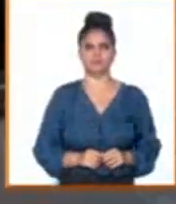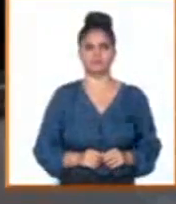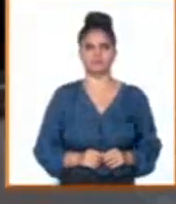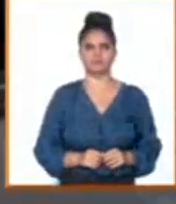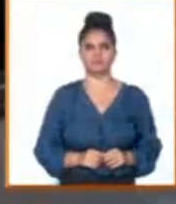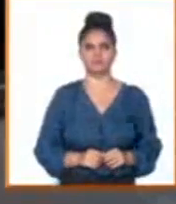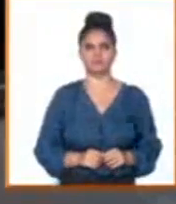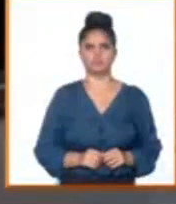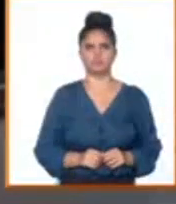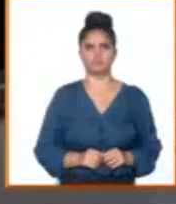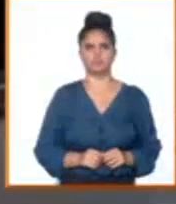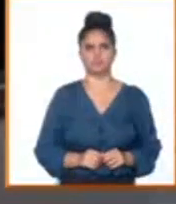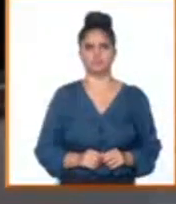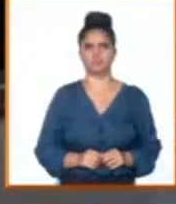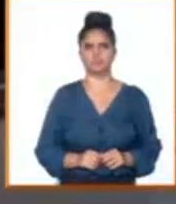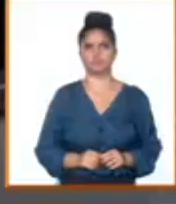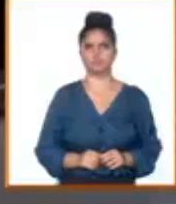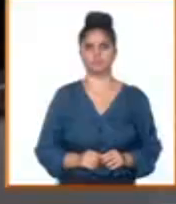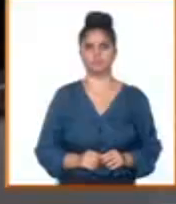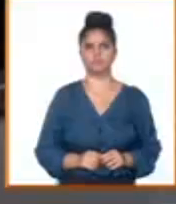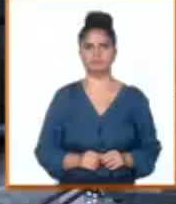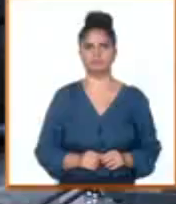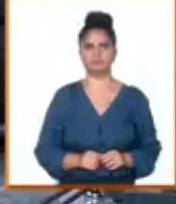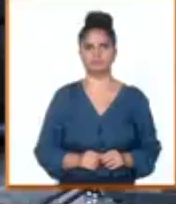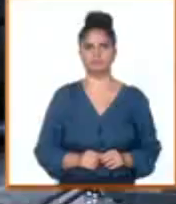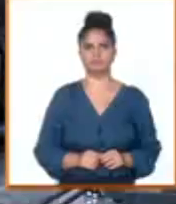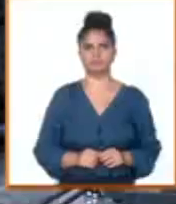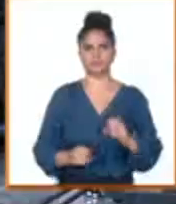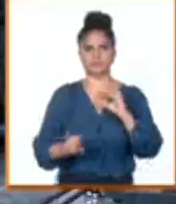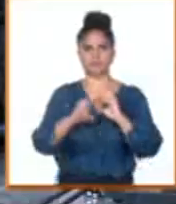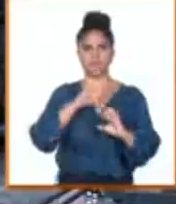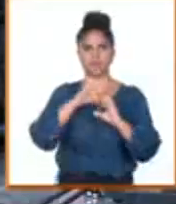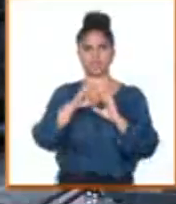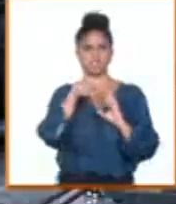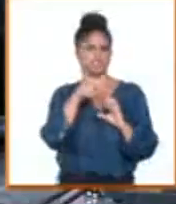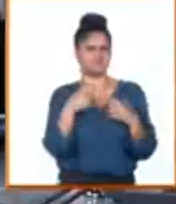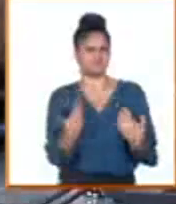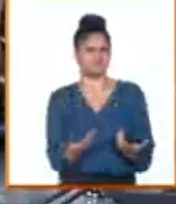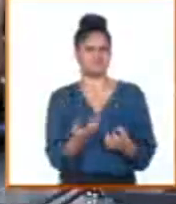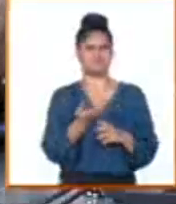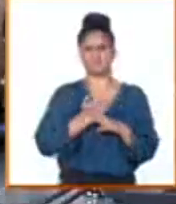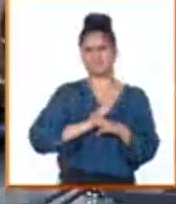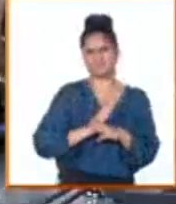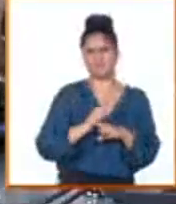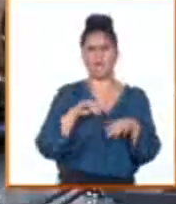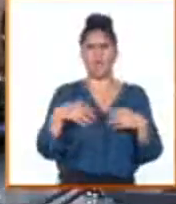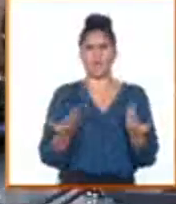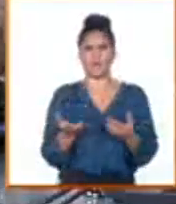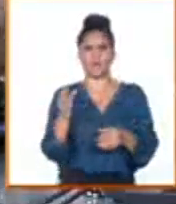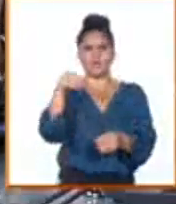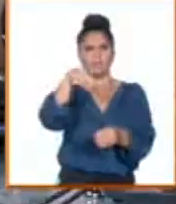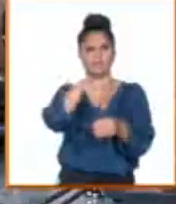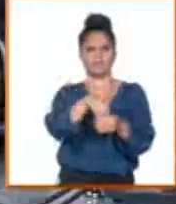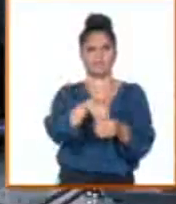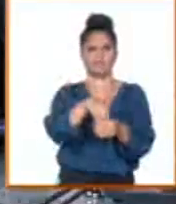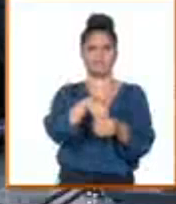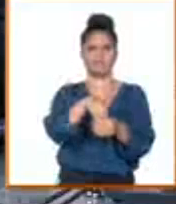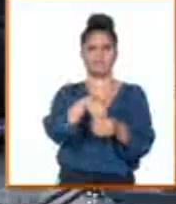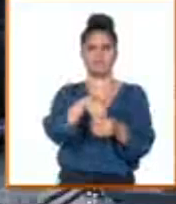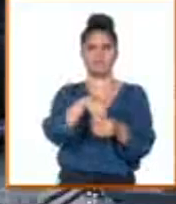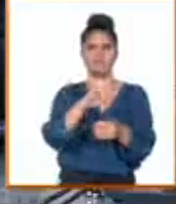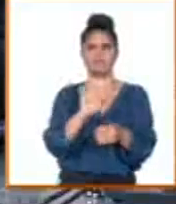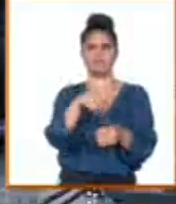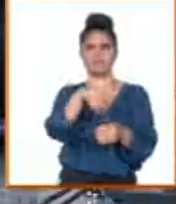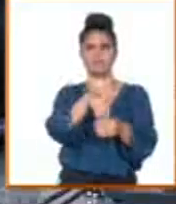comunicación en ese ámbito comunitario, ¿qué cosa es? ¿Por qué lo incorporamos en una ley? ¿Cómo eso